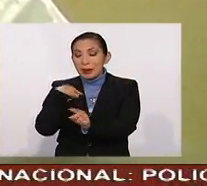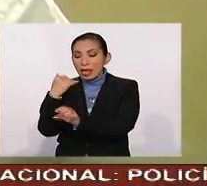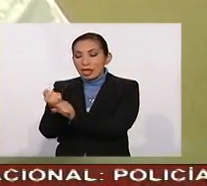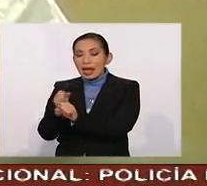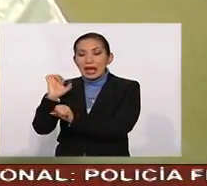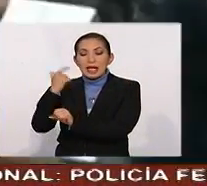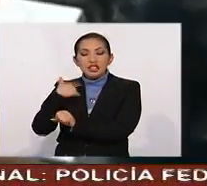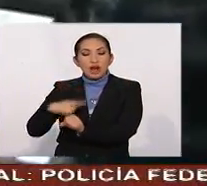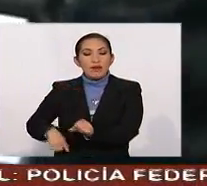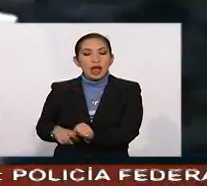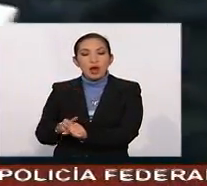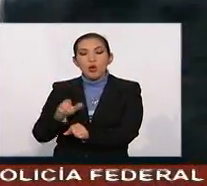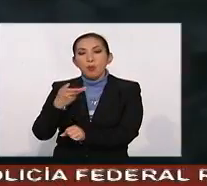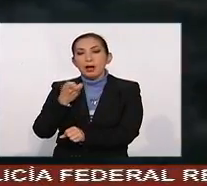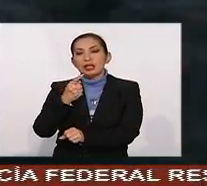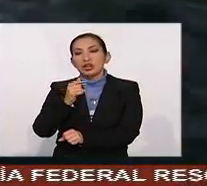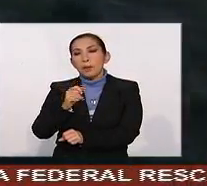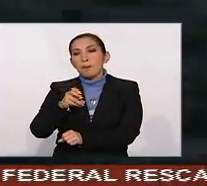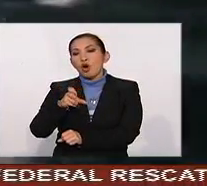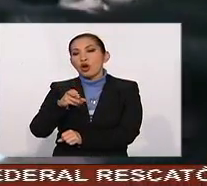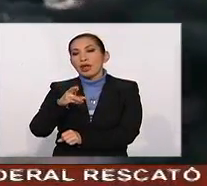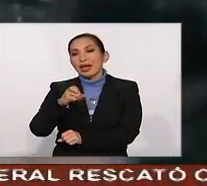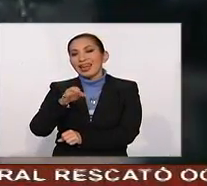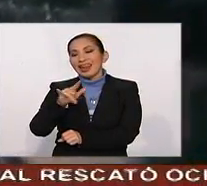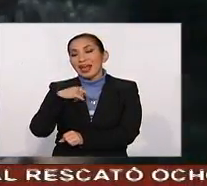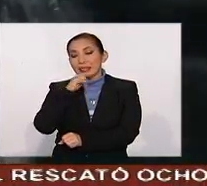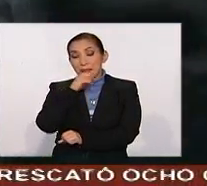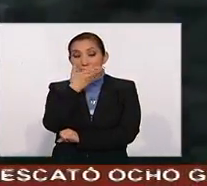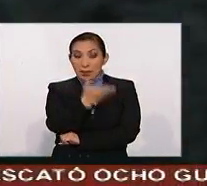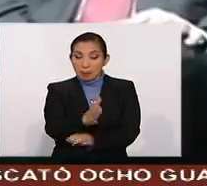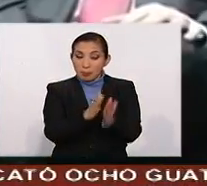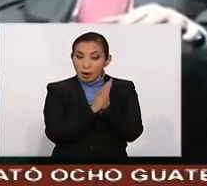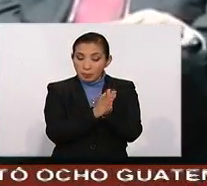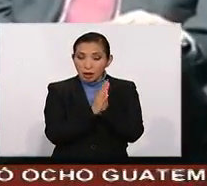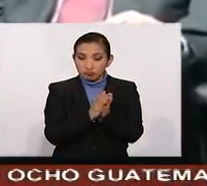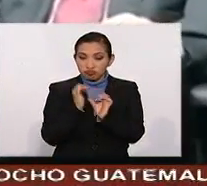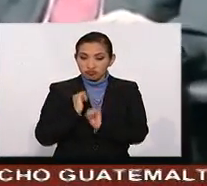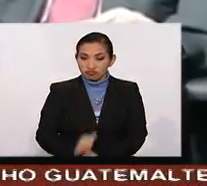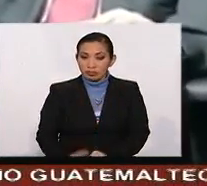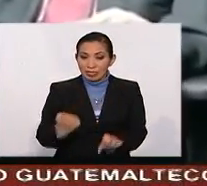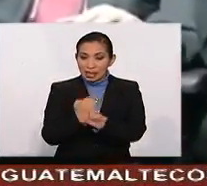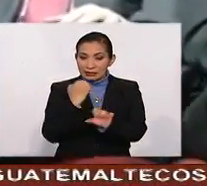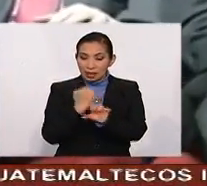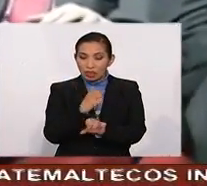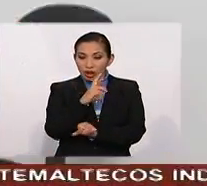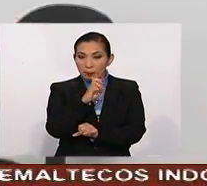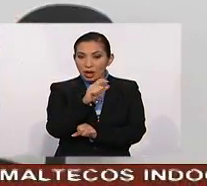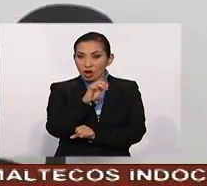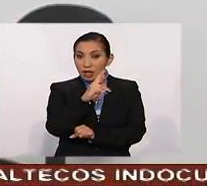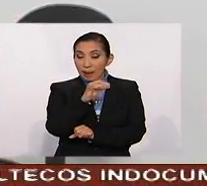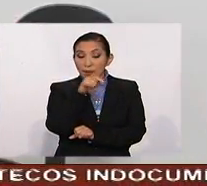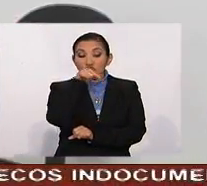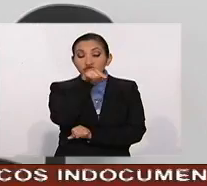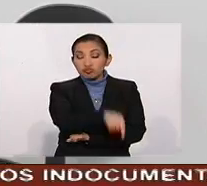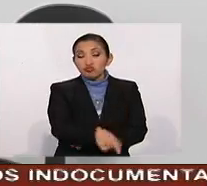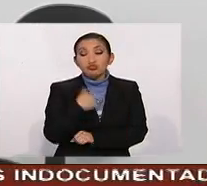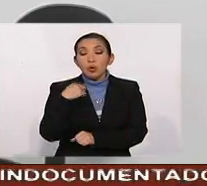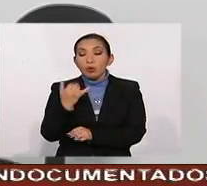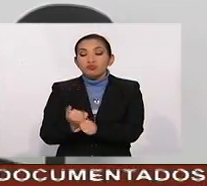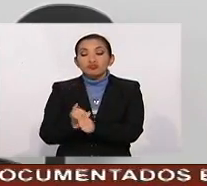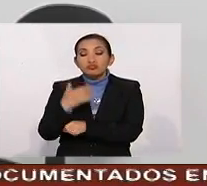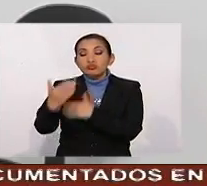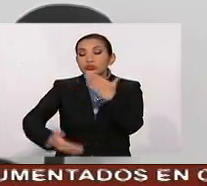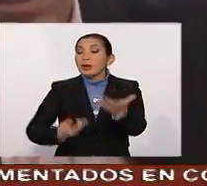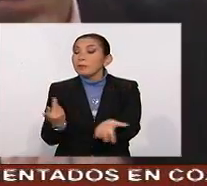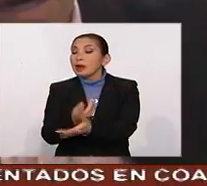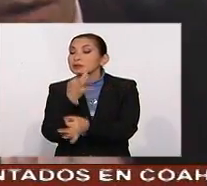del exgobernador Humberto Moreira. Asimismo, se solicitó al procurador estatal, Homero Ramos, que informe al Congreso del avance de las